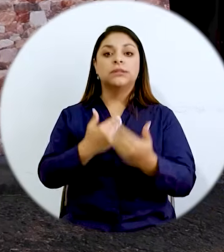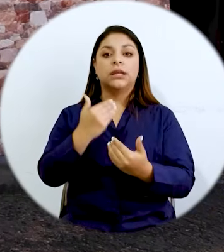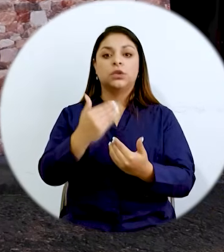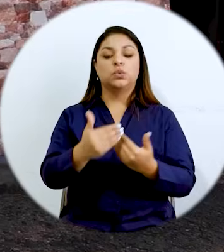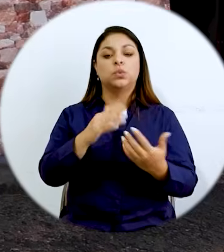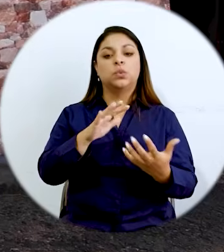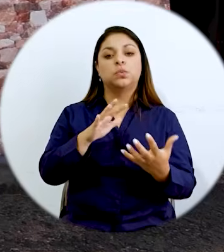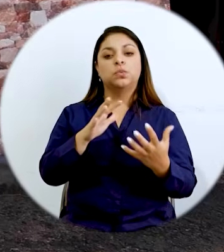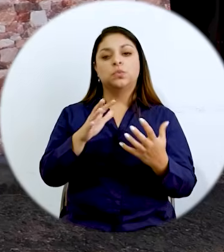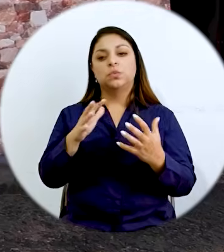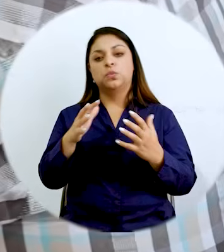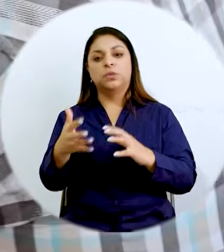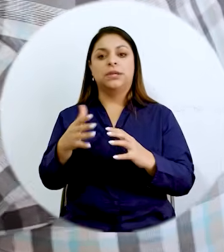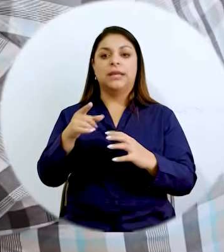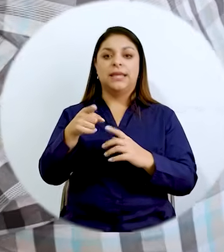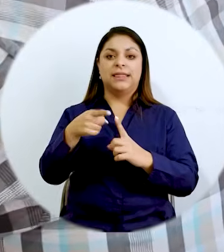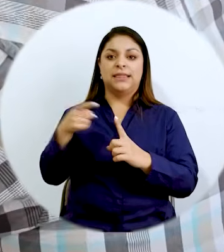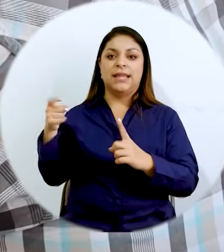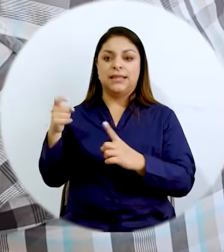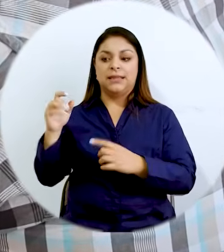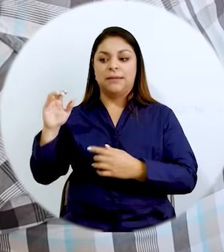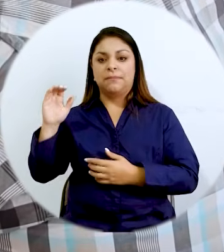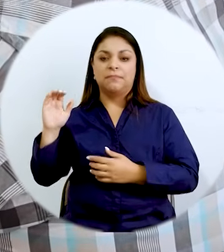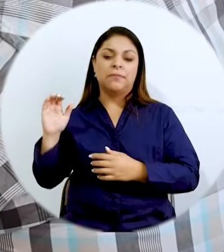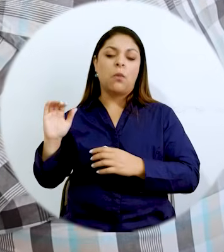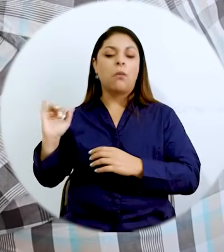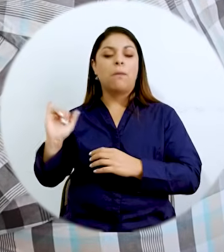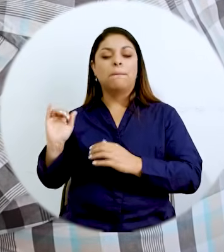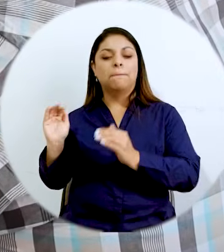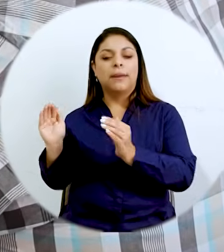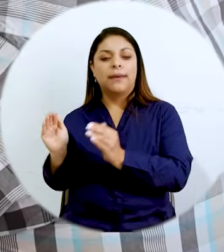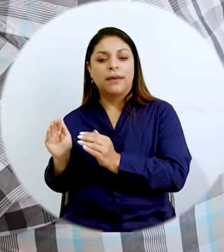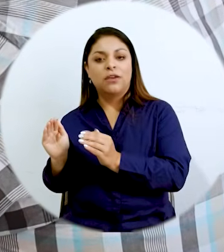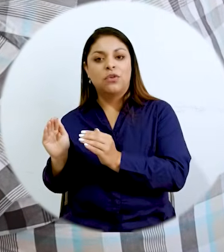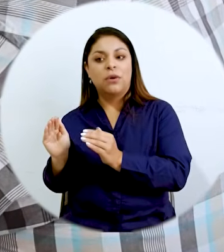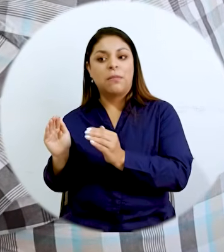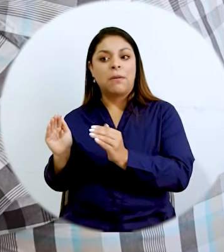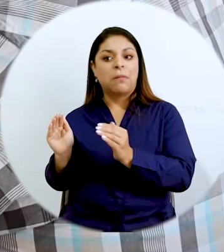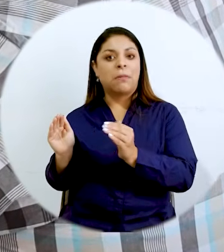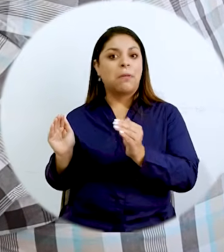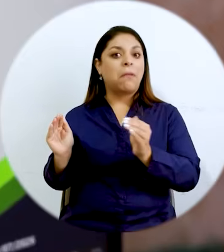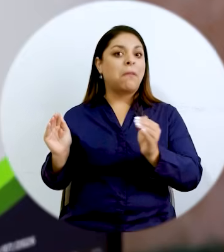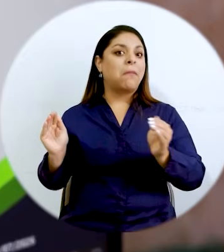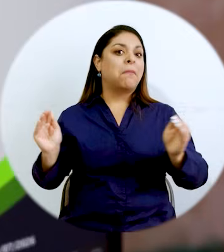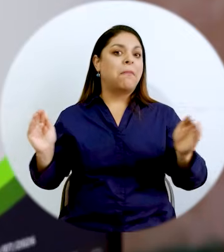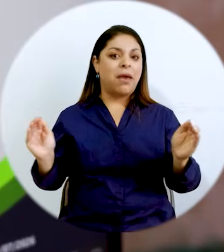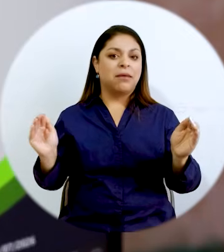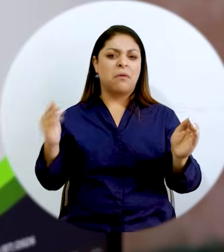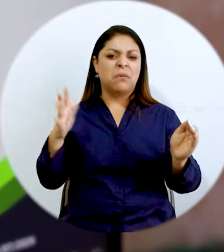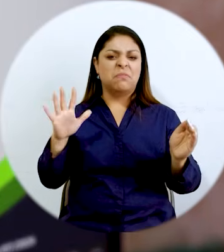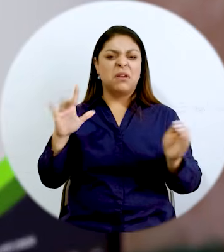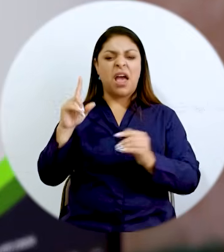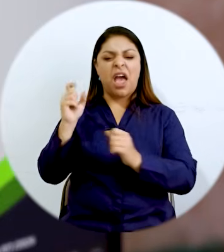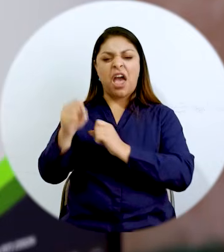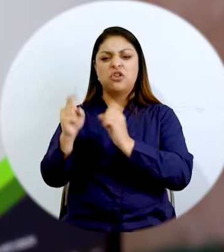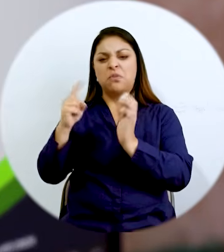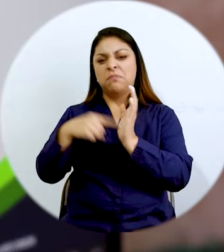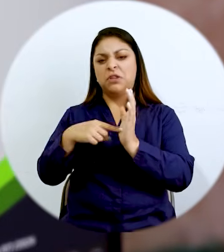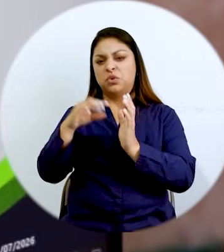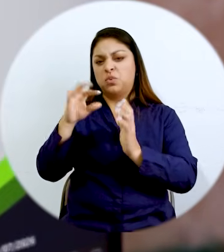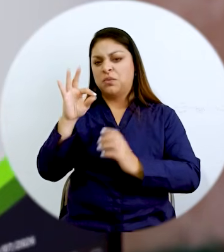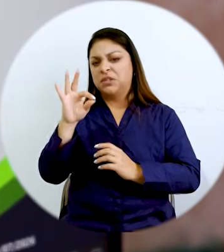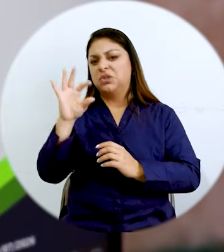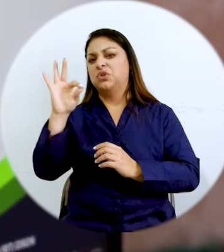de evolución que fue de pequeño a grande. Tengo que decir que, digamos, del año 1990, para